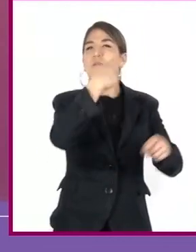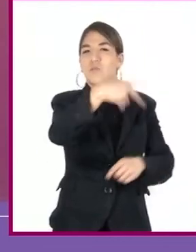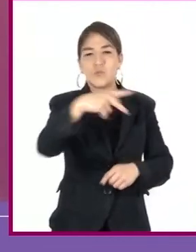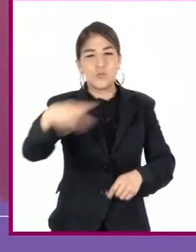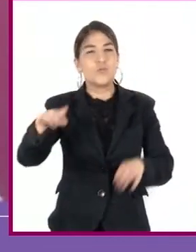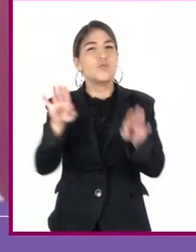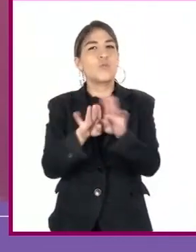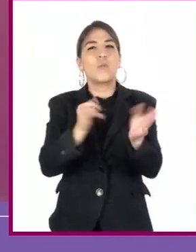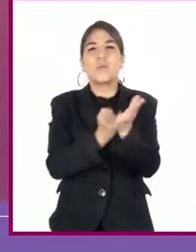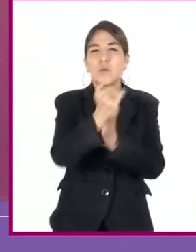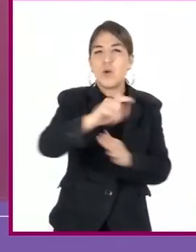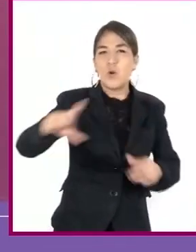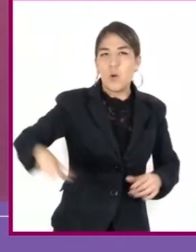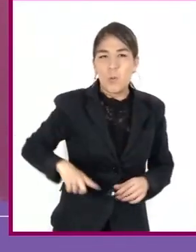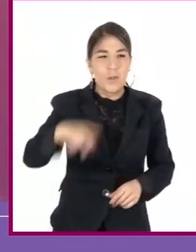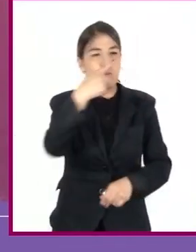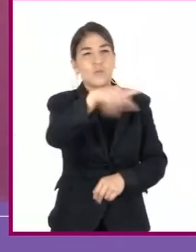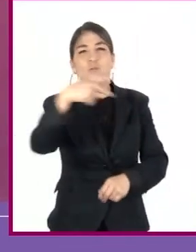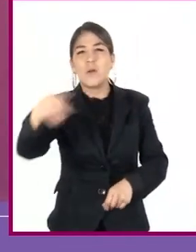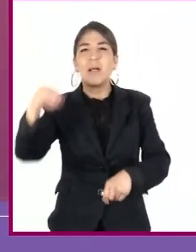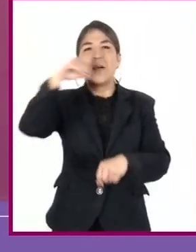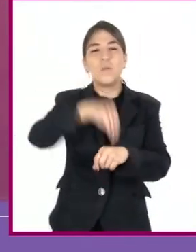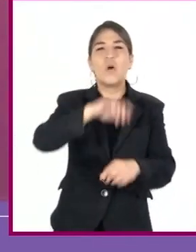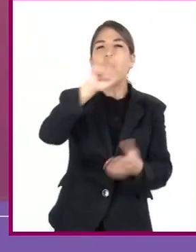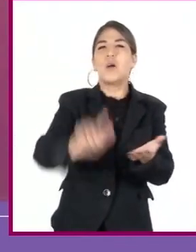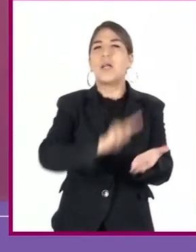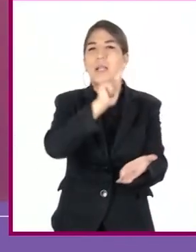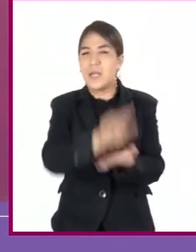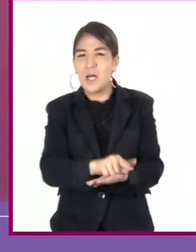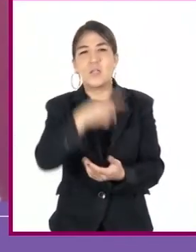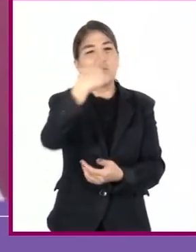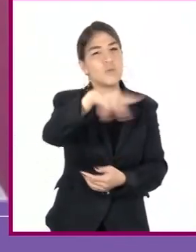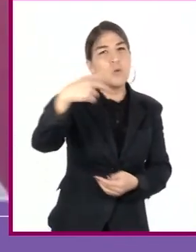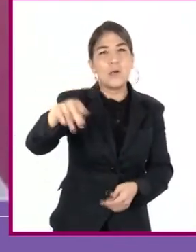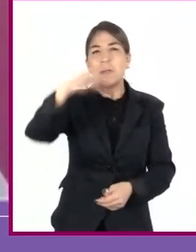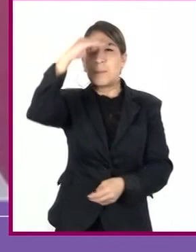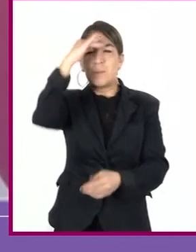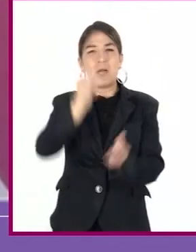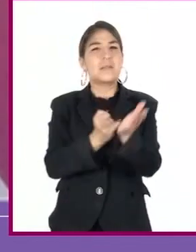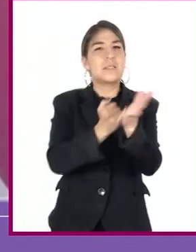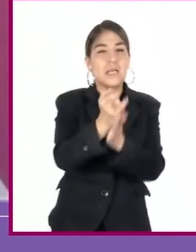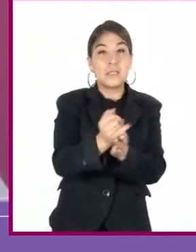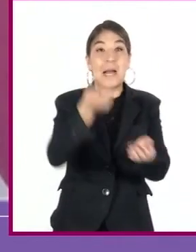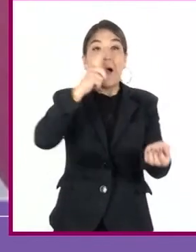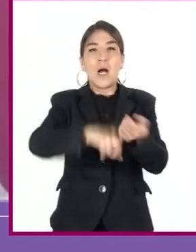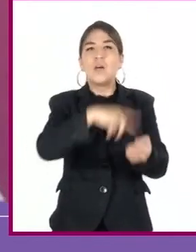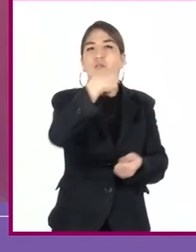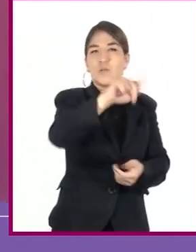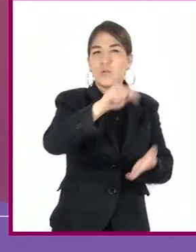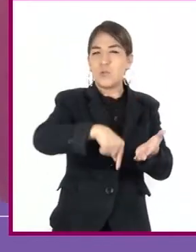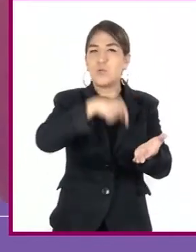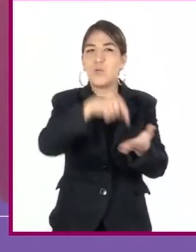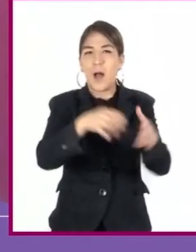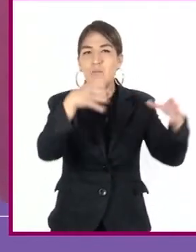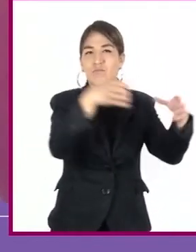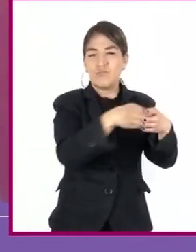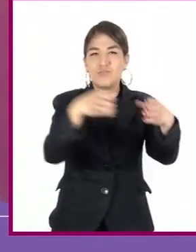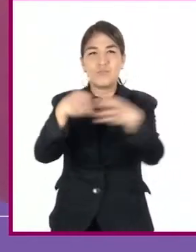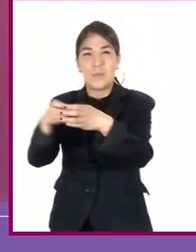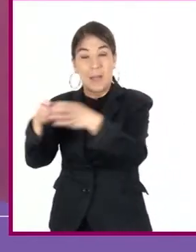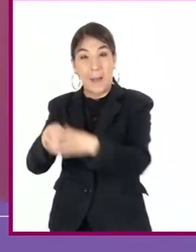gobierno, aplican sus leyes y toman sus propias decisiones dentro de su territorio, pero también